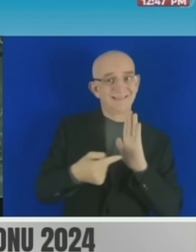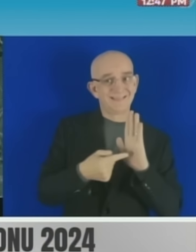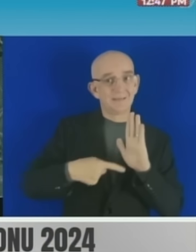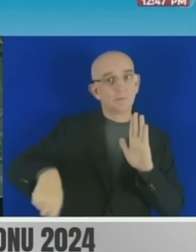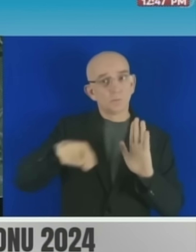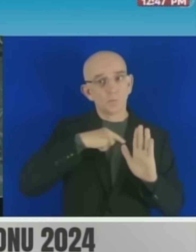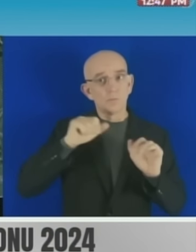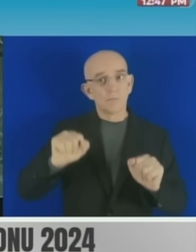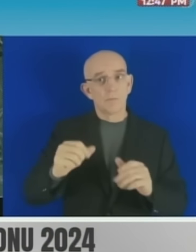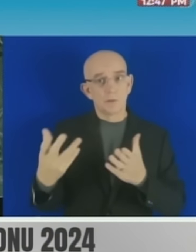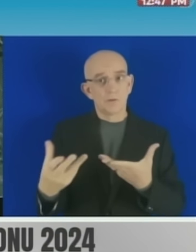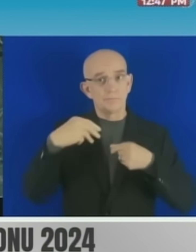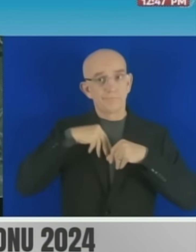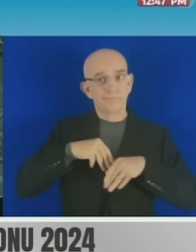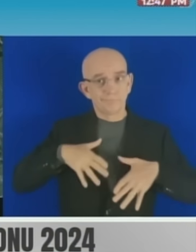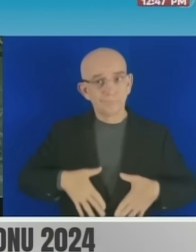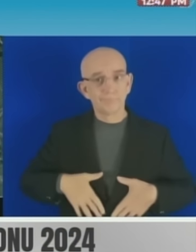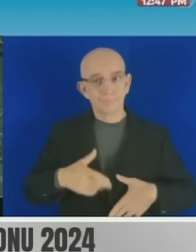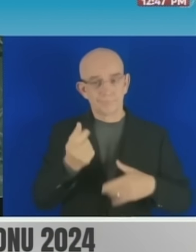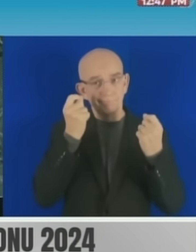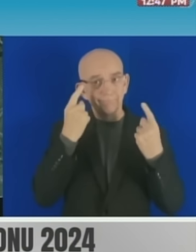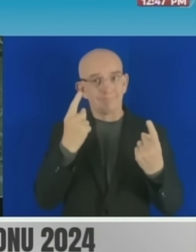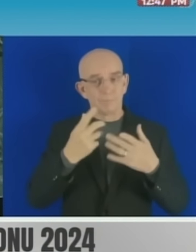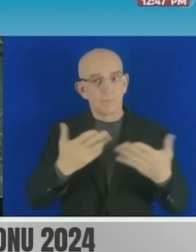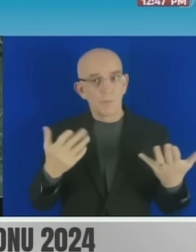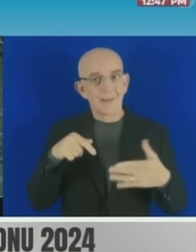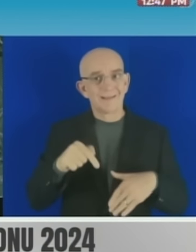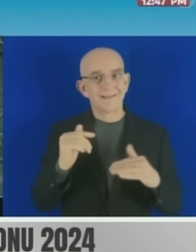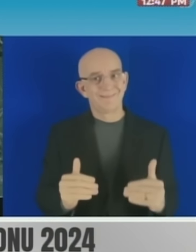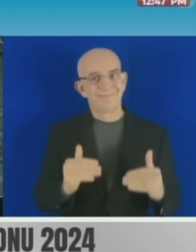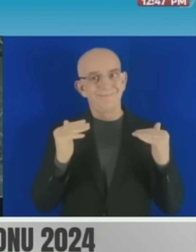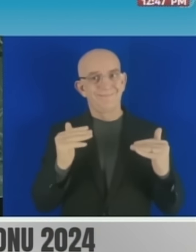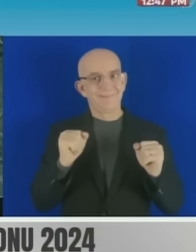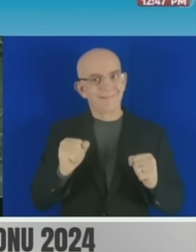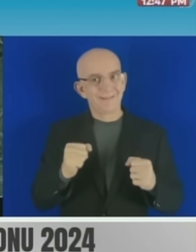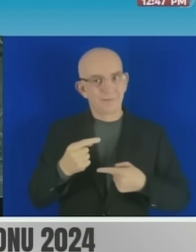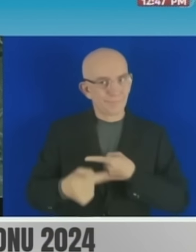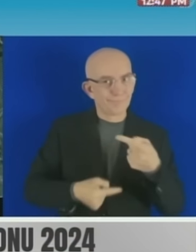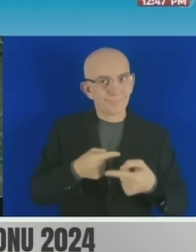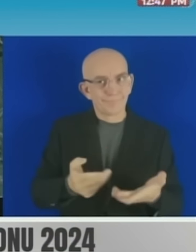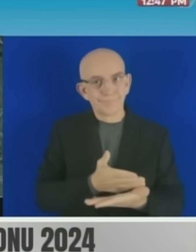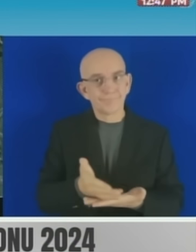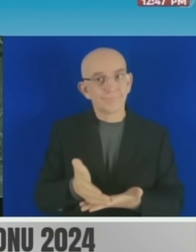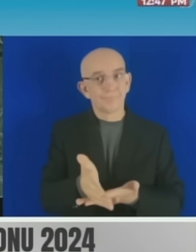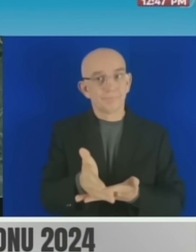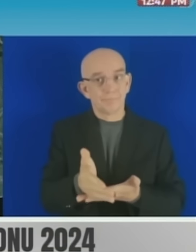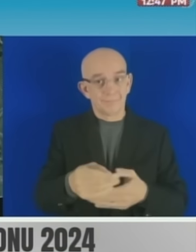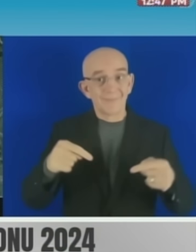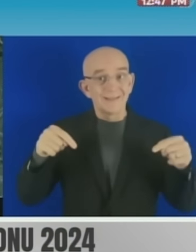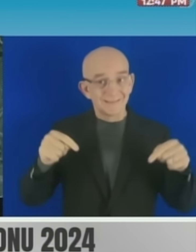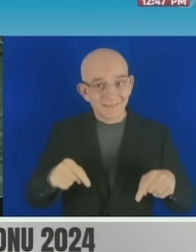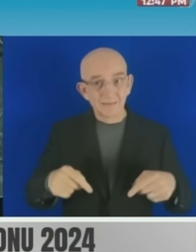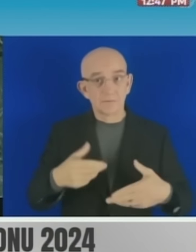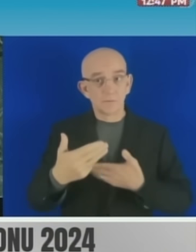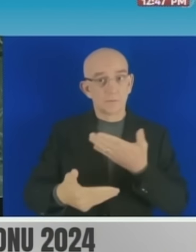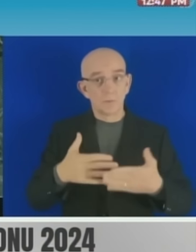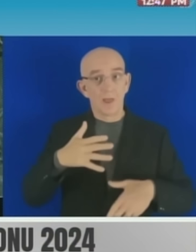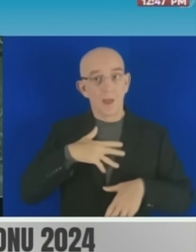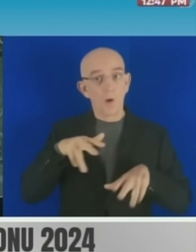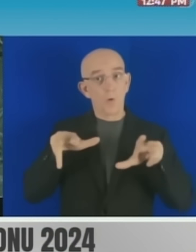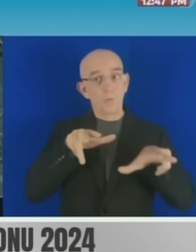preservar la naturaleza intergubernamental de nuestra organización, absteniéndonos de la creciente tendencia a sustituir,